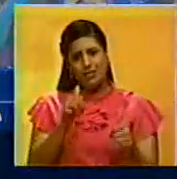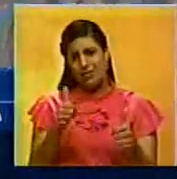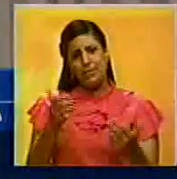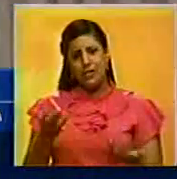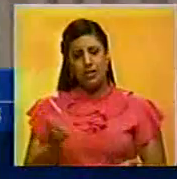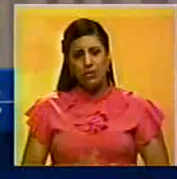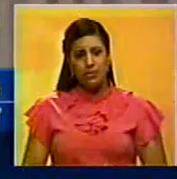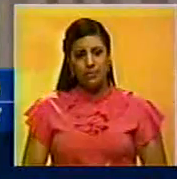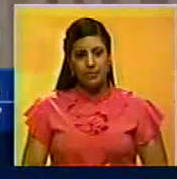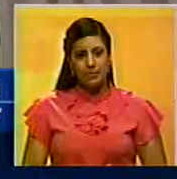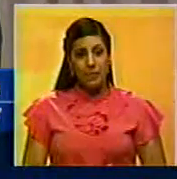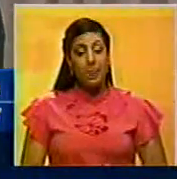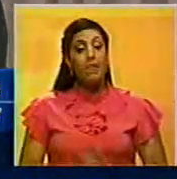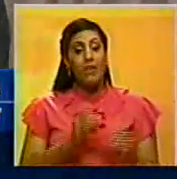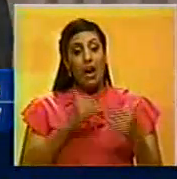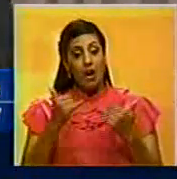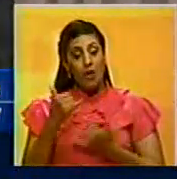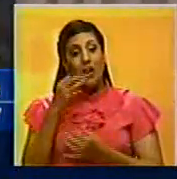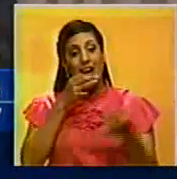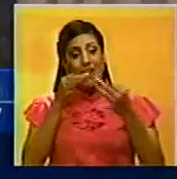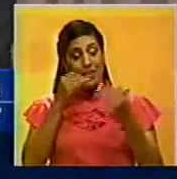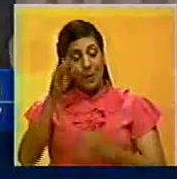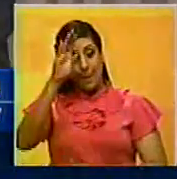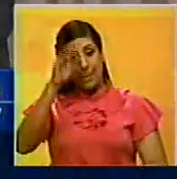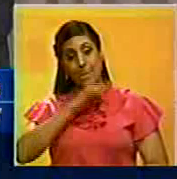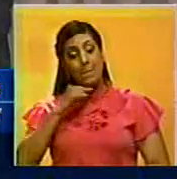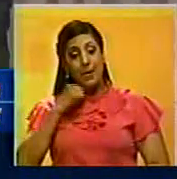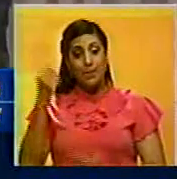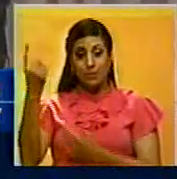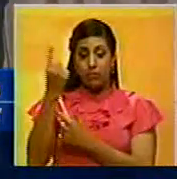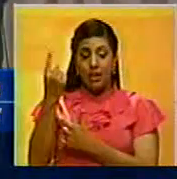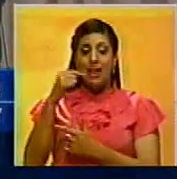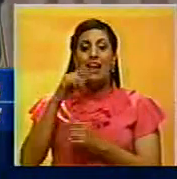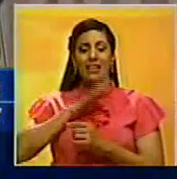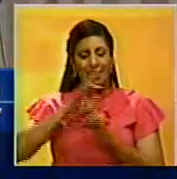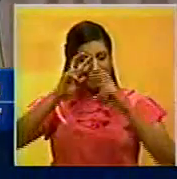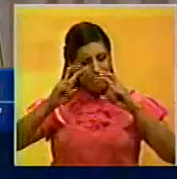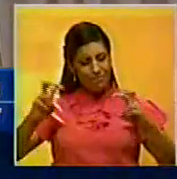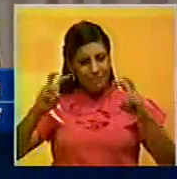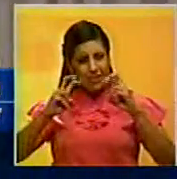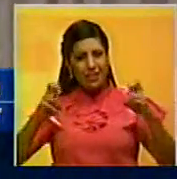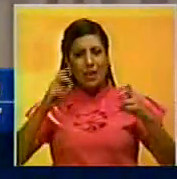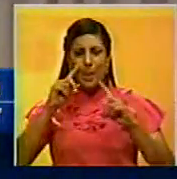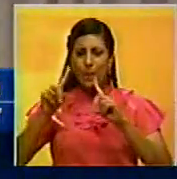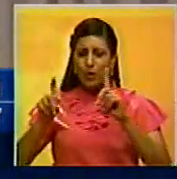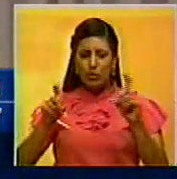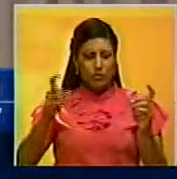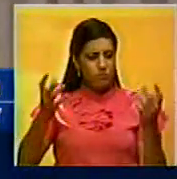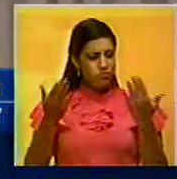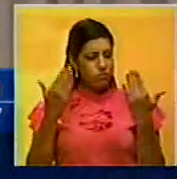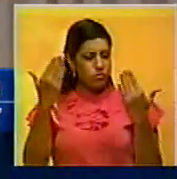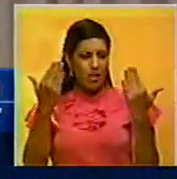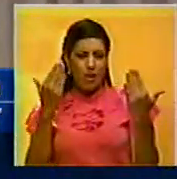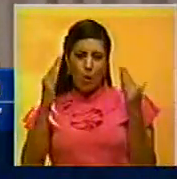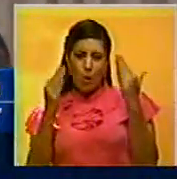comenzado. Destacó que el mediador del Vaticano actualmente se encuentra explorando la voluntad de las partes para las